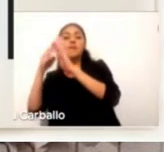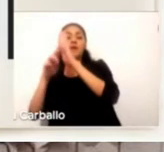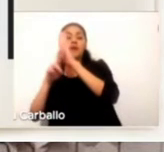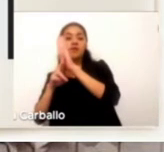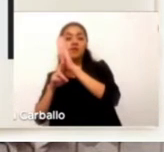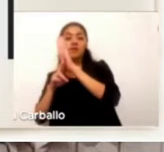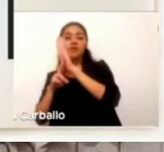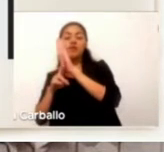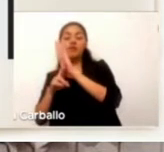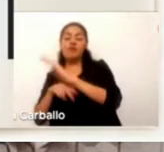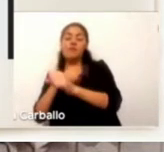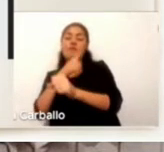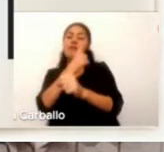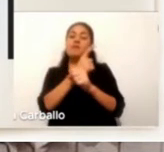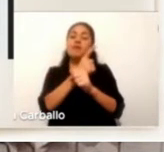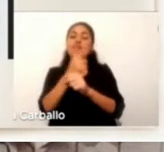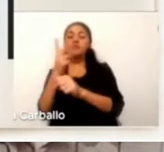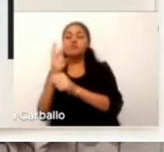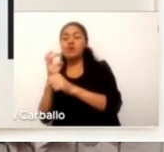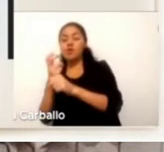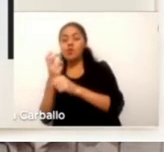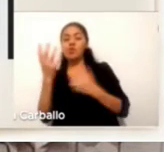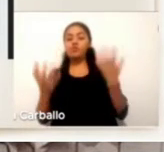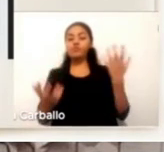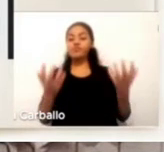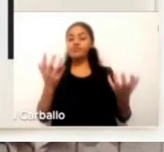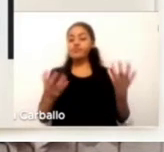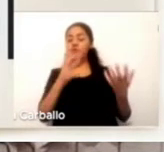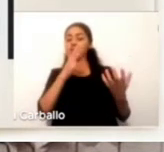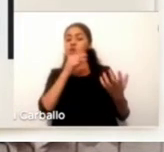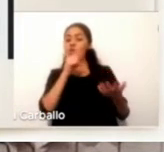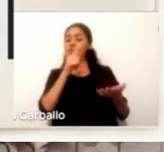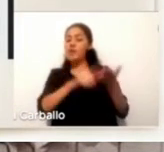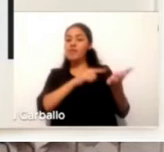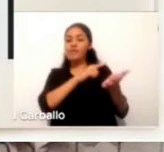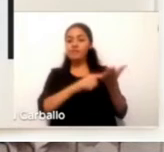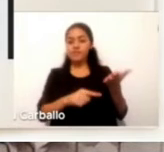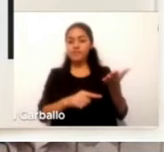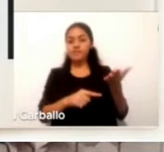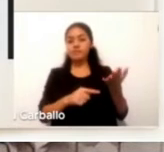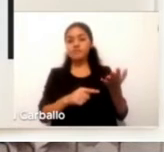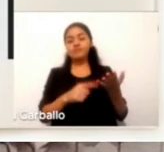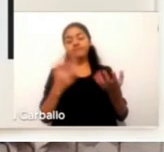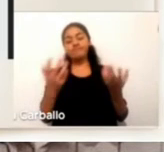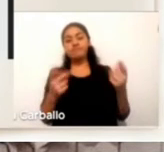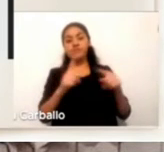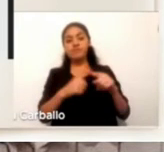segundo lugar, por lo que no es posible decretar la nulidad en dichas casillas.